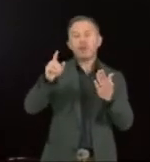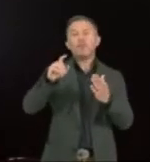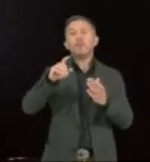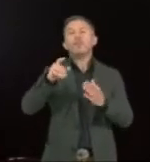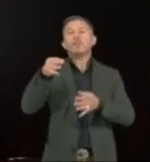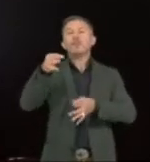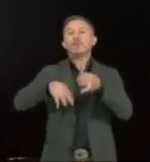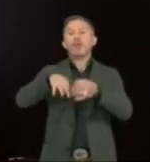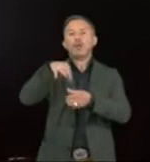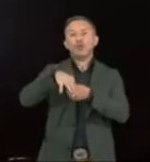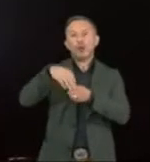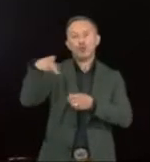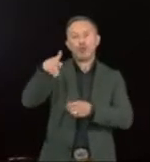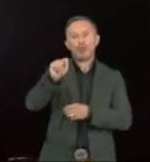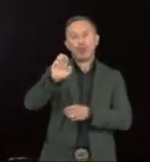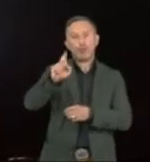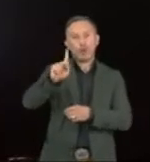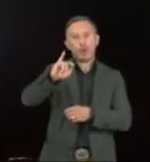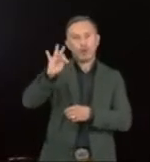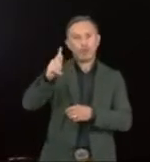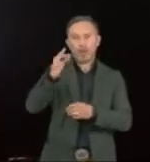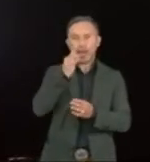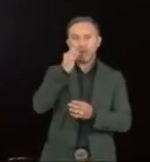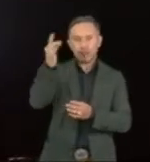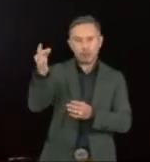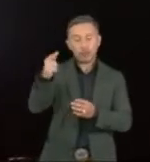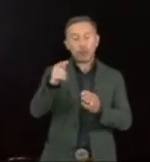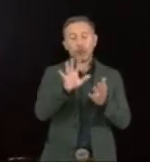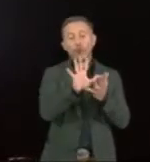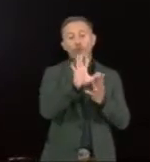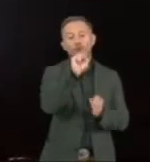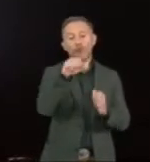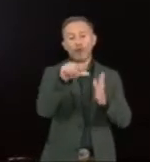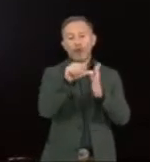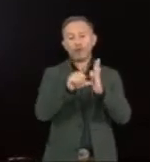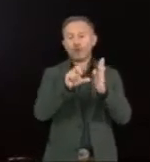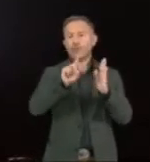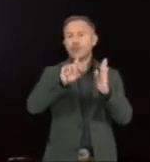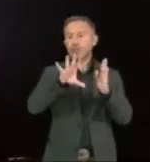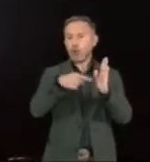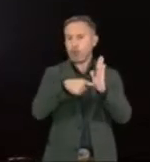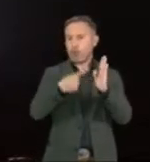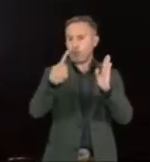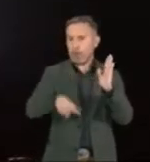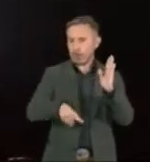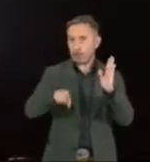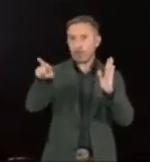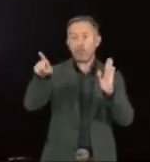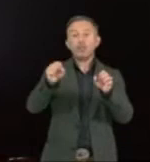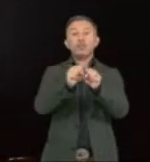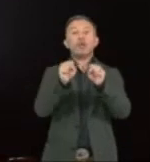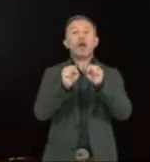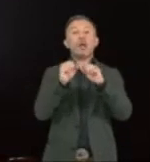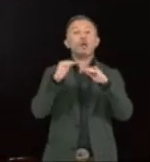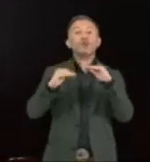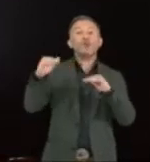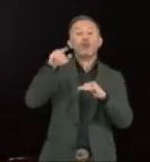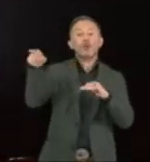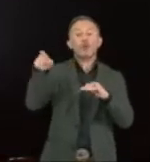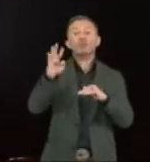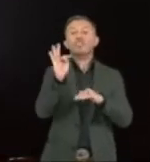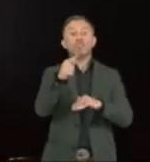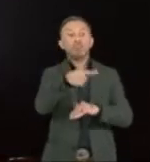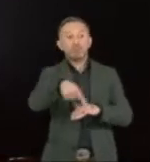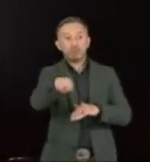para que tal como establece el artículo 35 de la constitución sea su sala superior la que resuelva eventuales impugnaciones